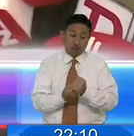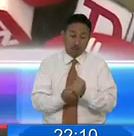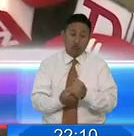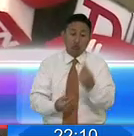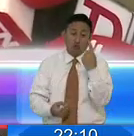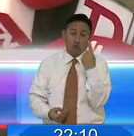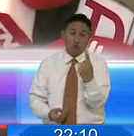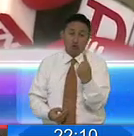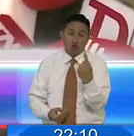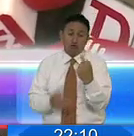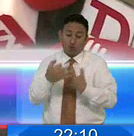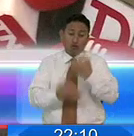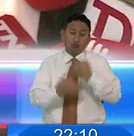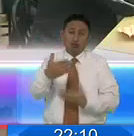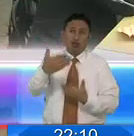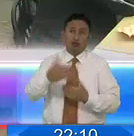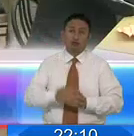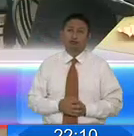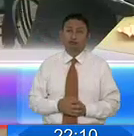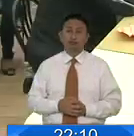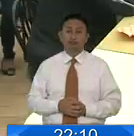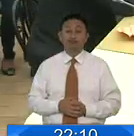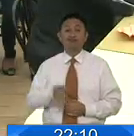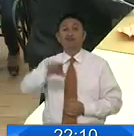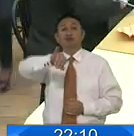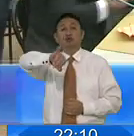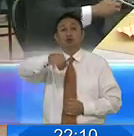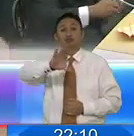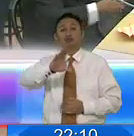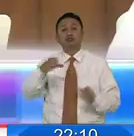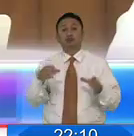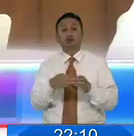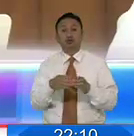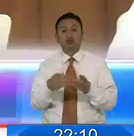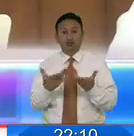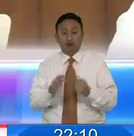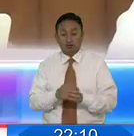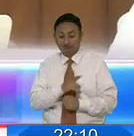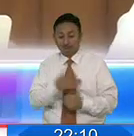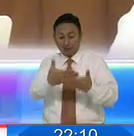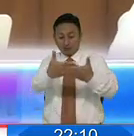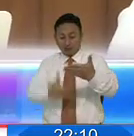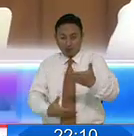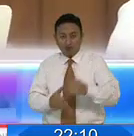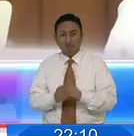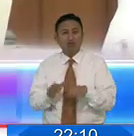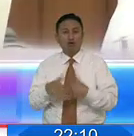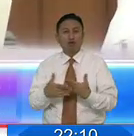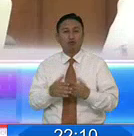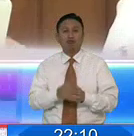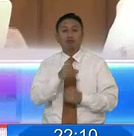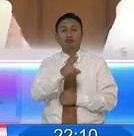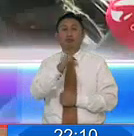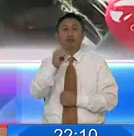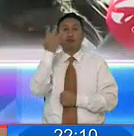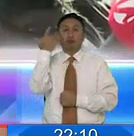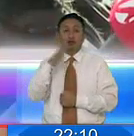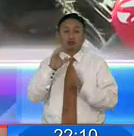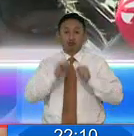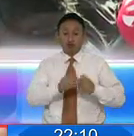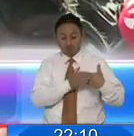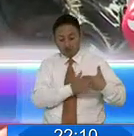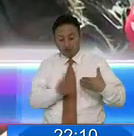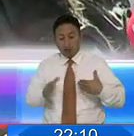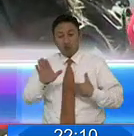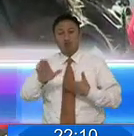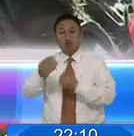dos procesos de enjuiciamiento político este jueves la comisión conocerá las peticiones y aprobar el cronograma de trabajo de 20 días para realizar el informe